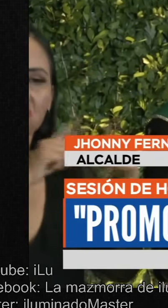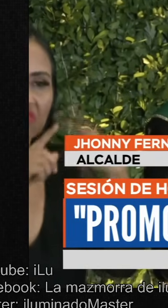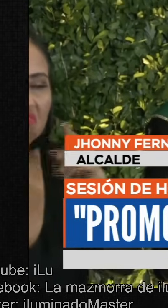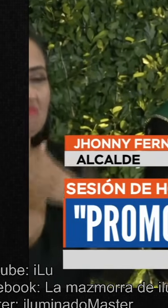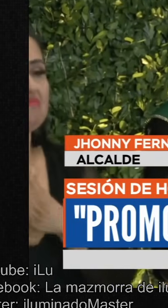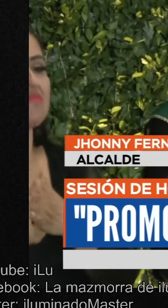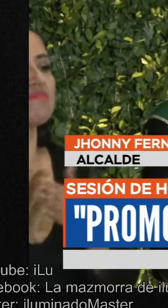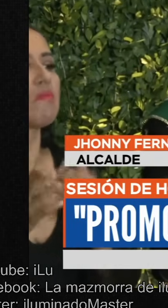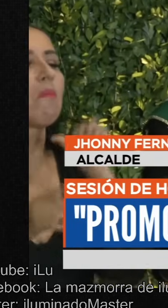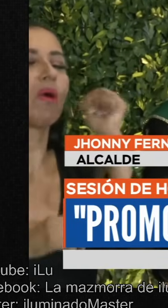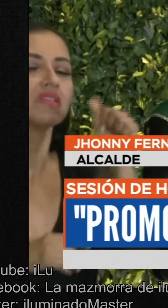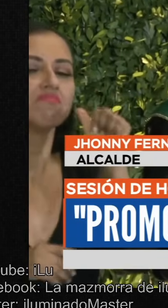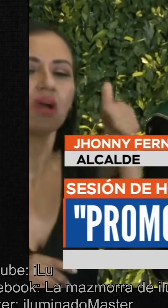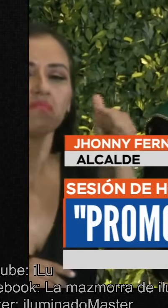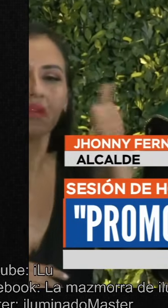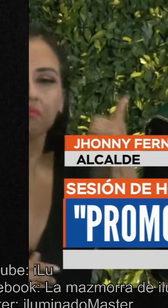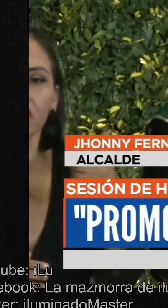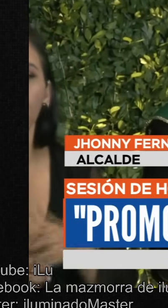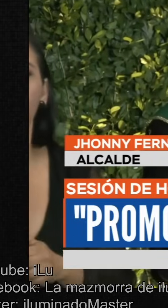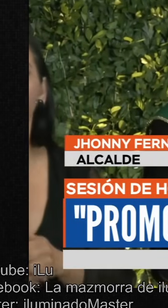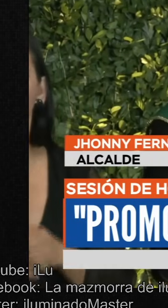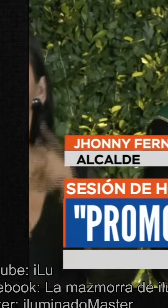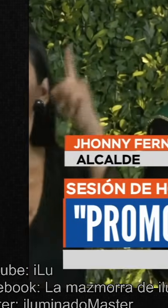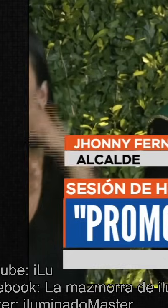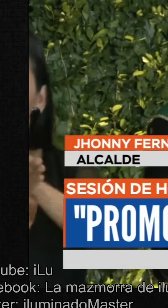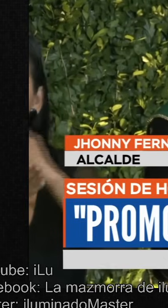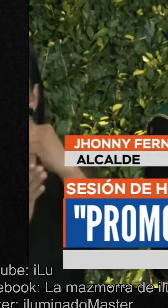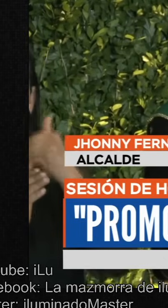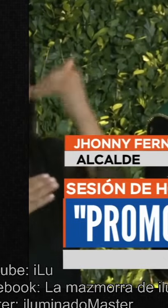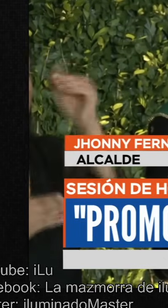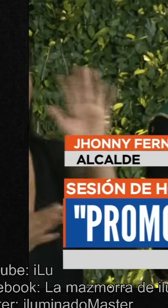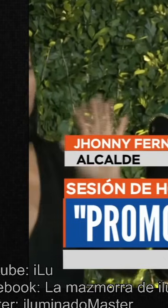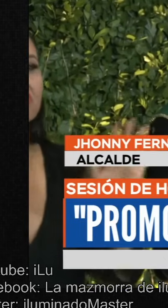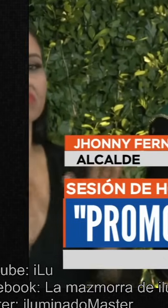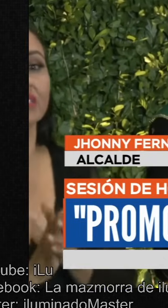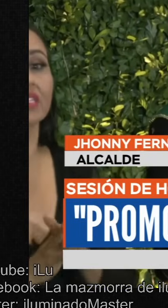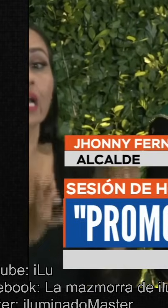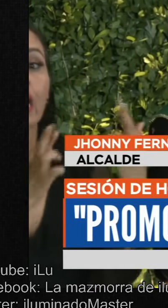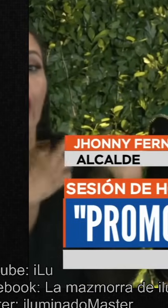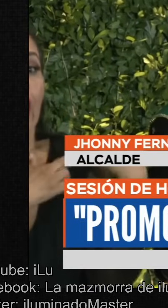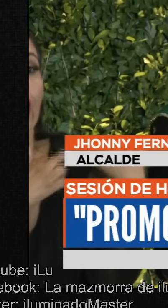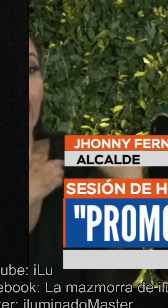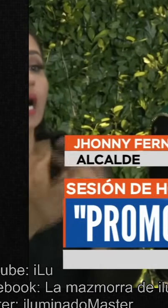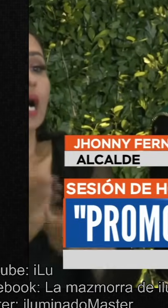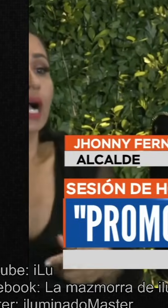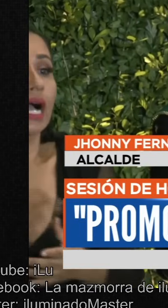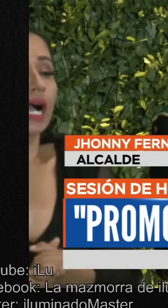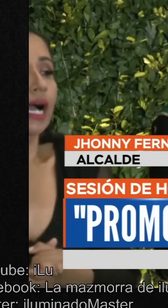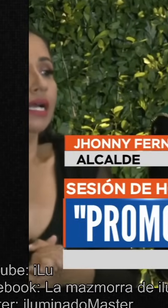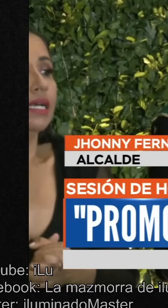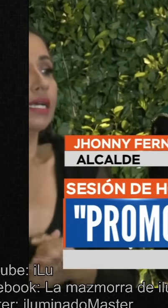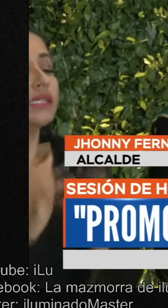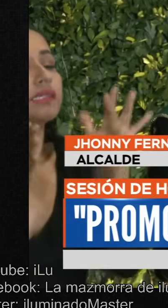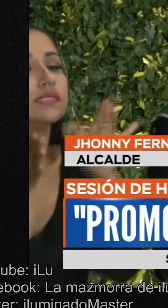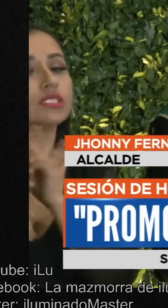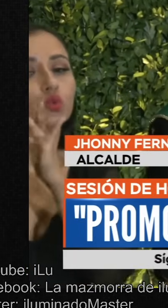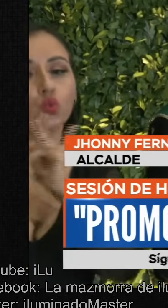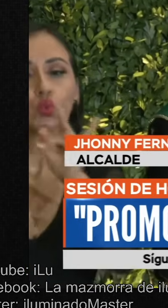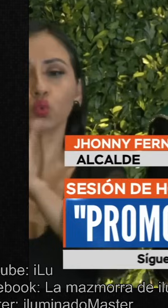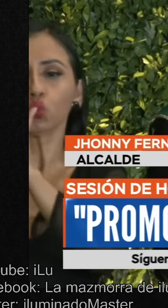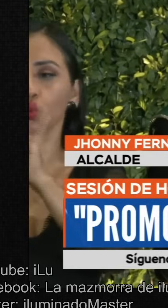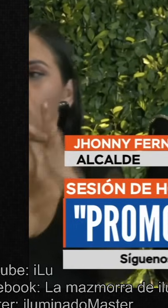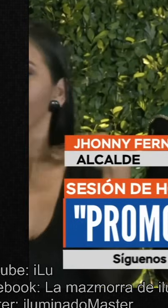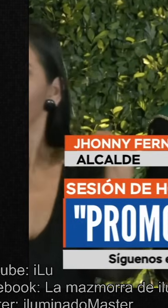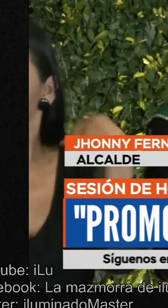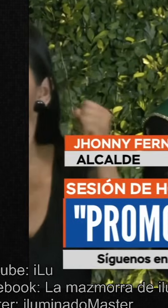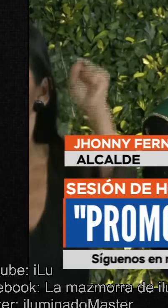consulta y que le digan vuélvase mañana o vuélvase en una semana. Esa tarea es la digitalización del sistema